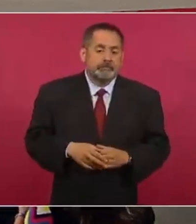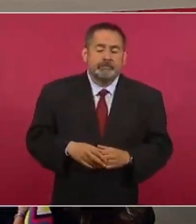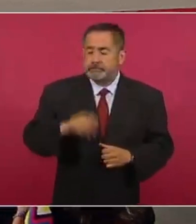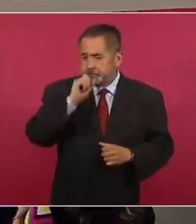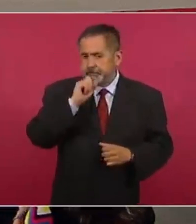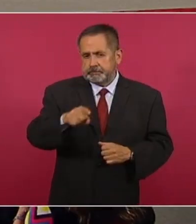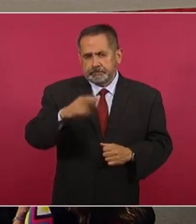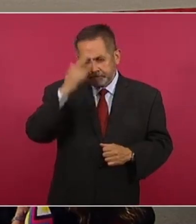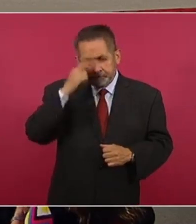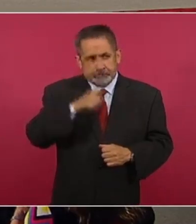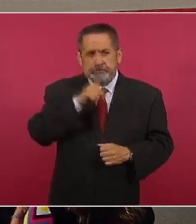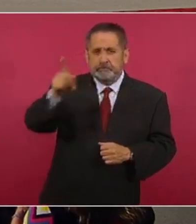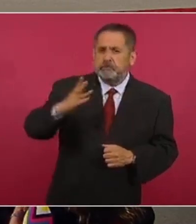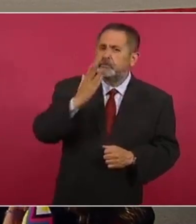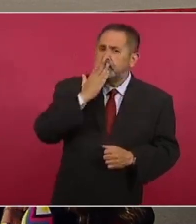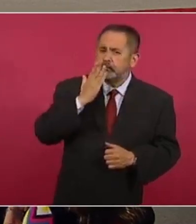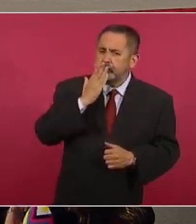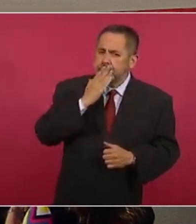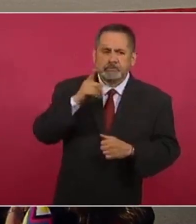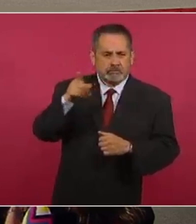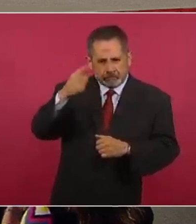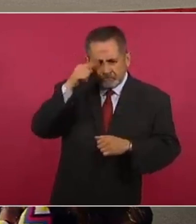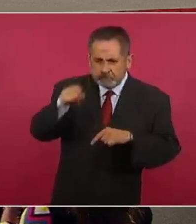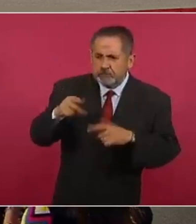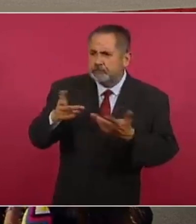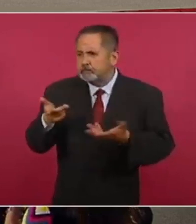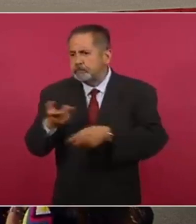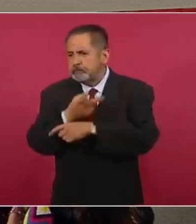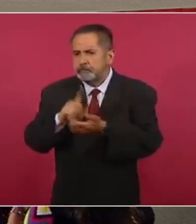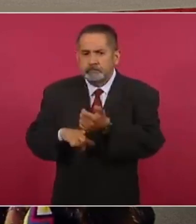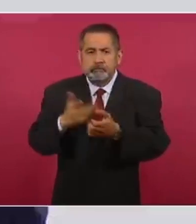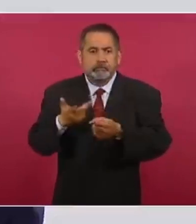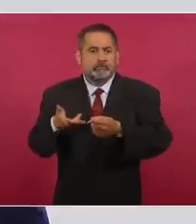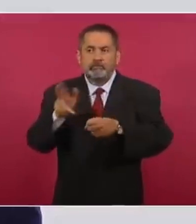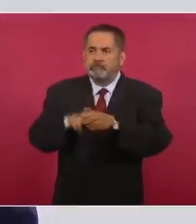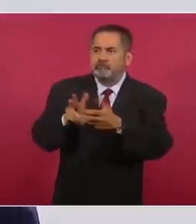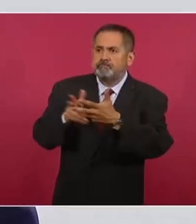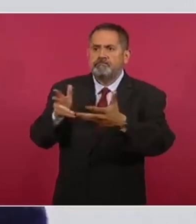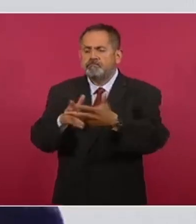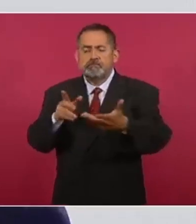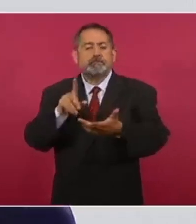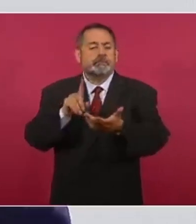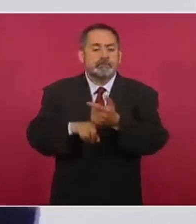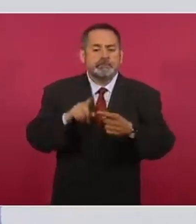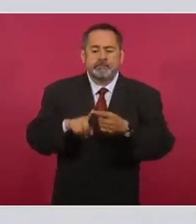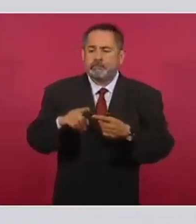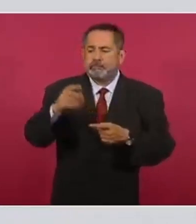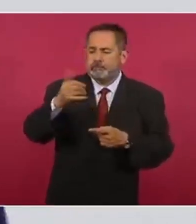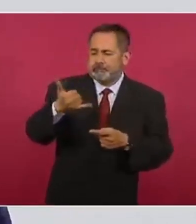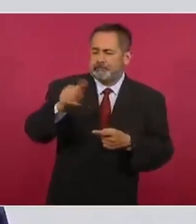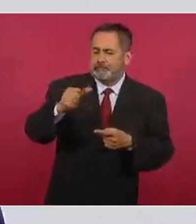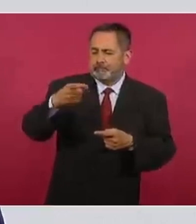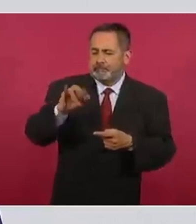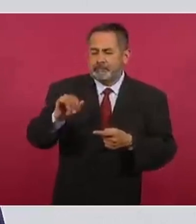y vamos a estar en sonora para revisar el componente de salud de los dos grandes planes el plan de justicia hay aquí el plan